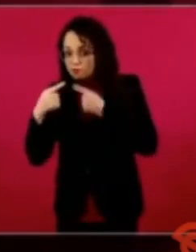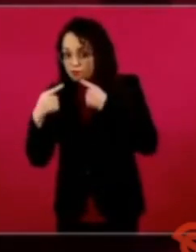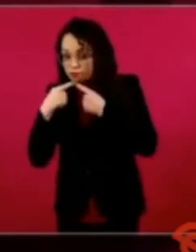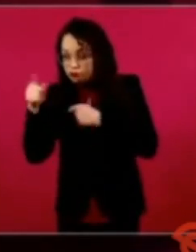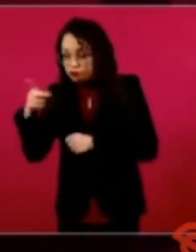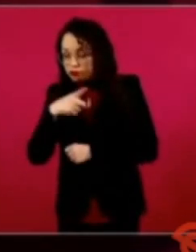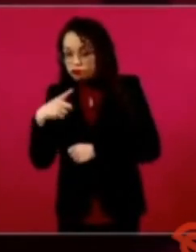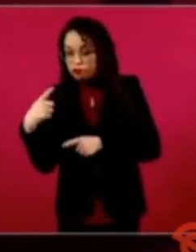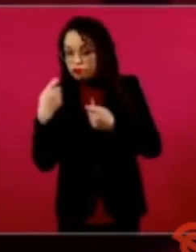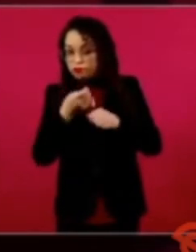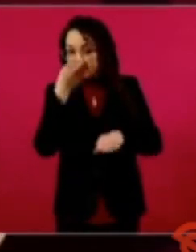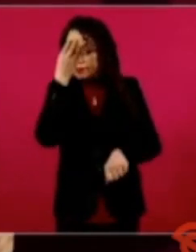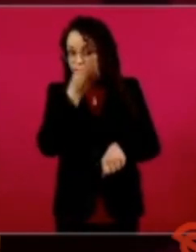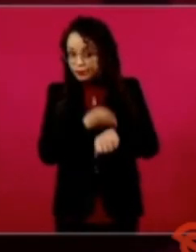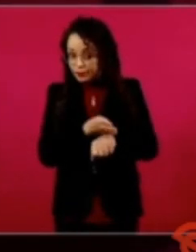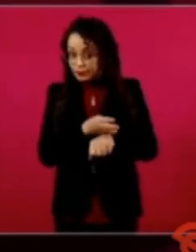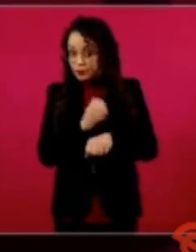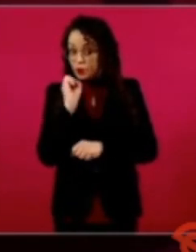a San Juan de Ulúa,